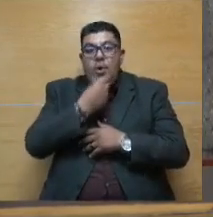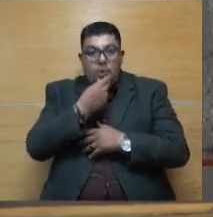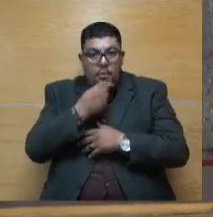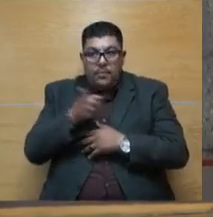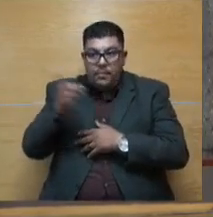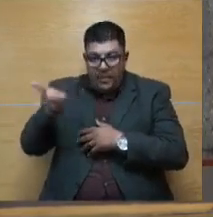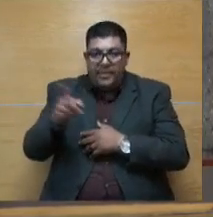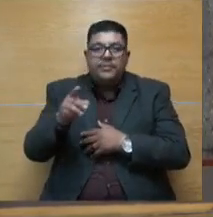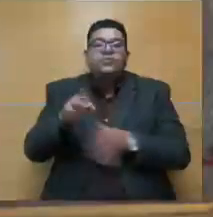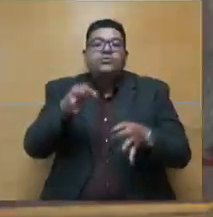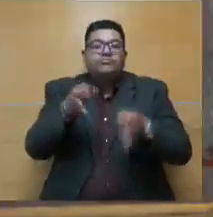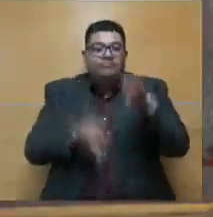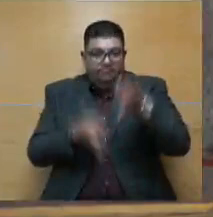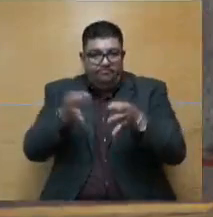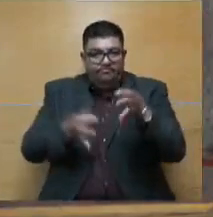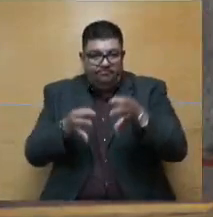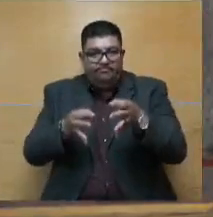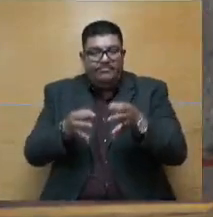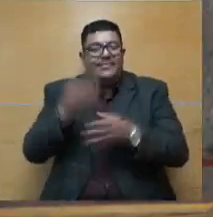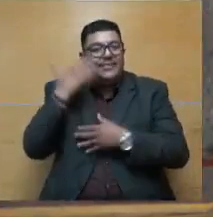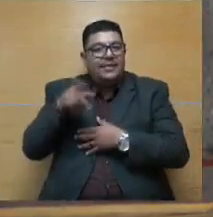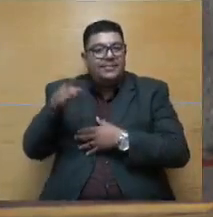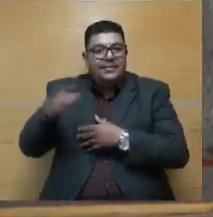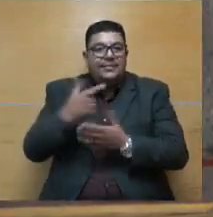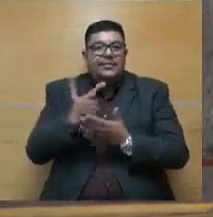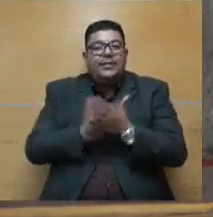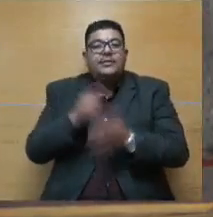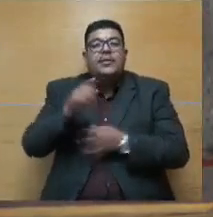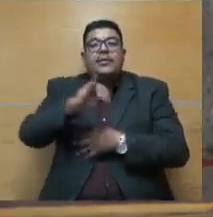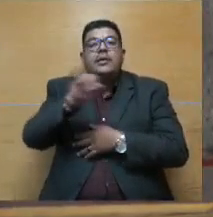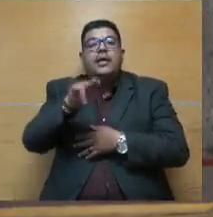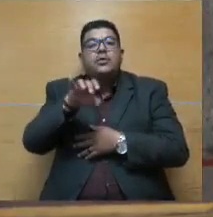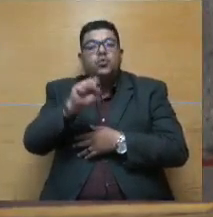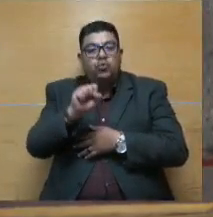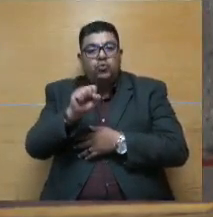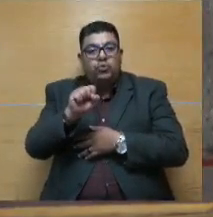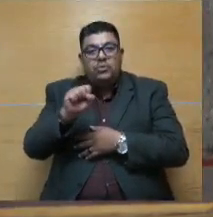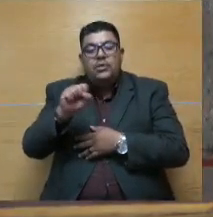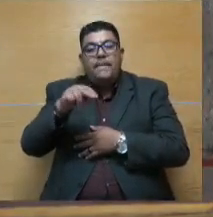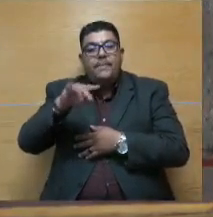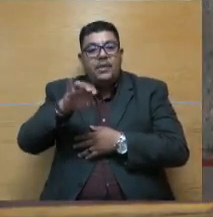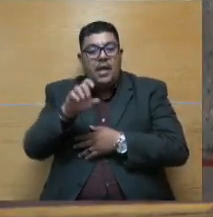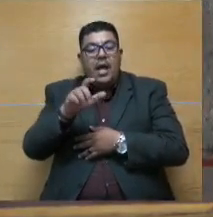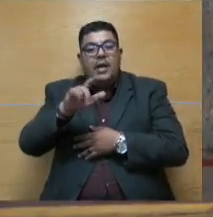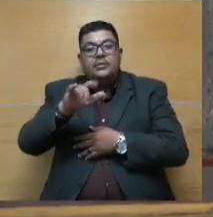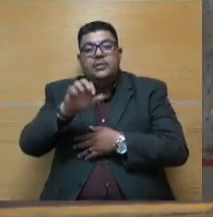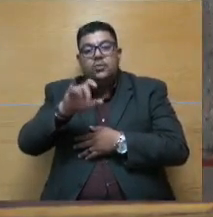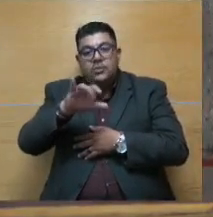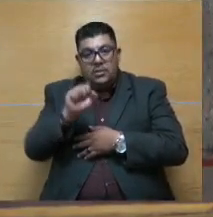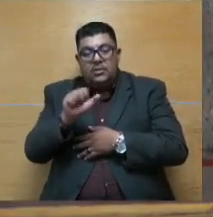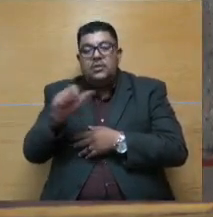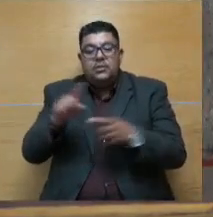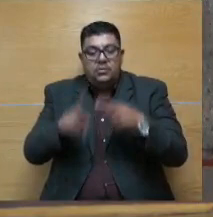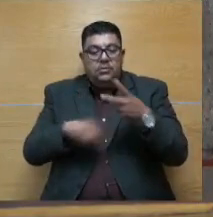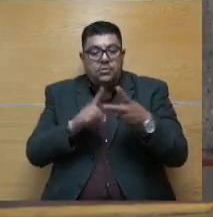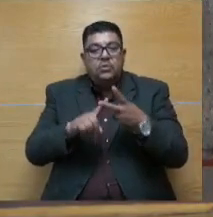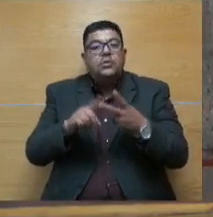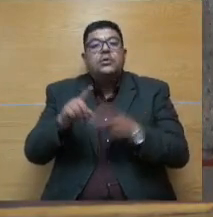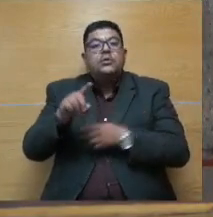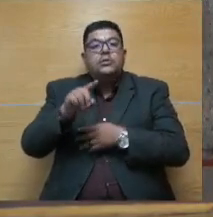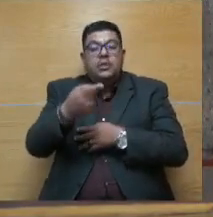le respetáramos bastante Jesús sociel vaena Saucedo y Dorian Daniel Nieves Herrera quienes